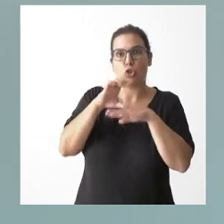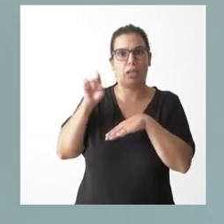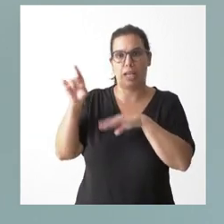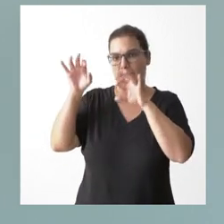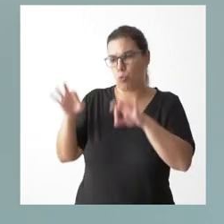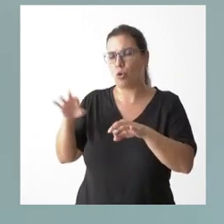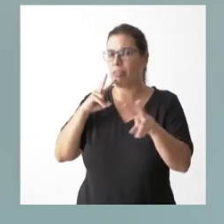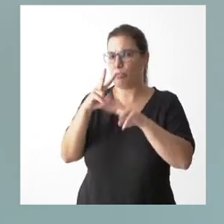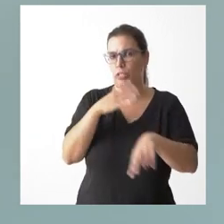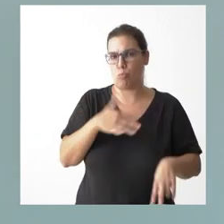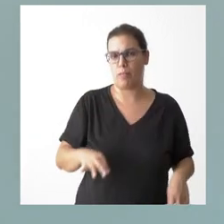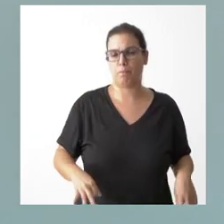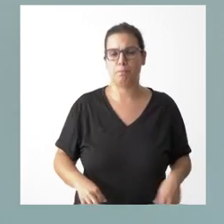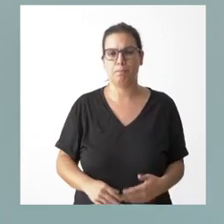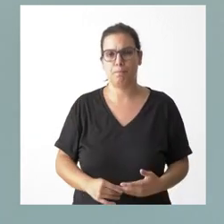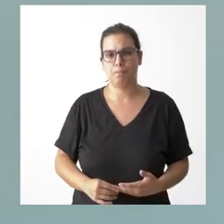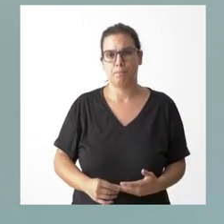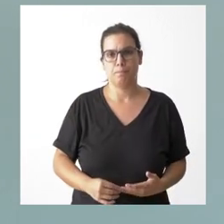ofrecérsela.